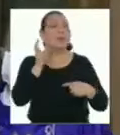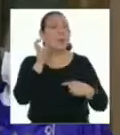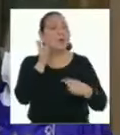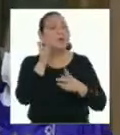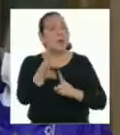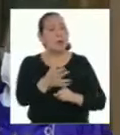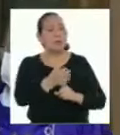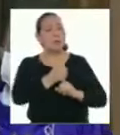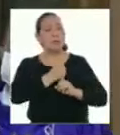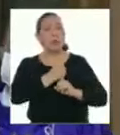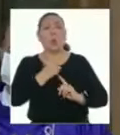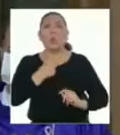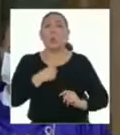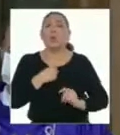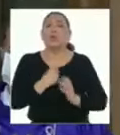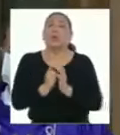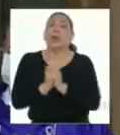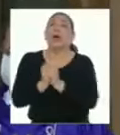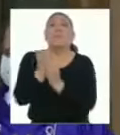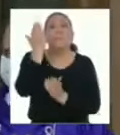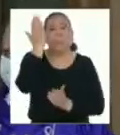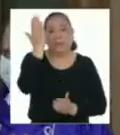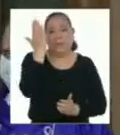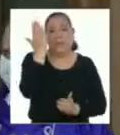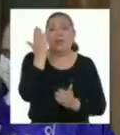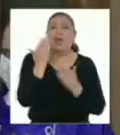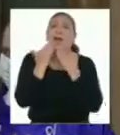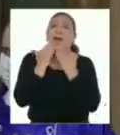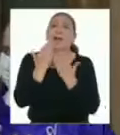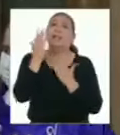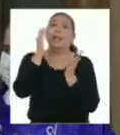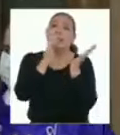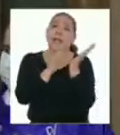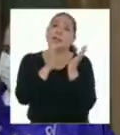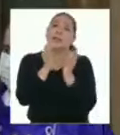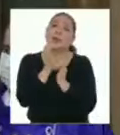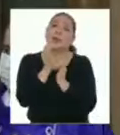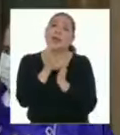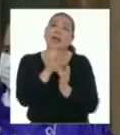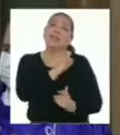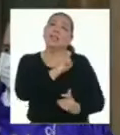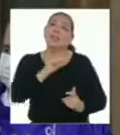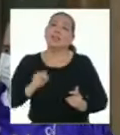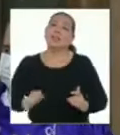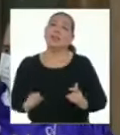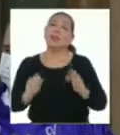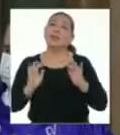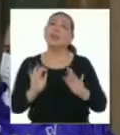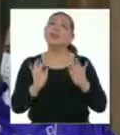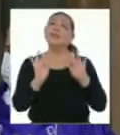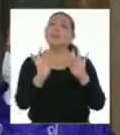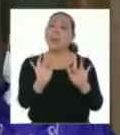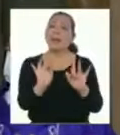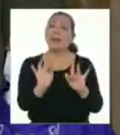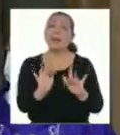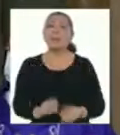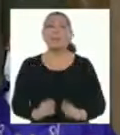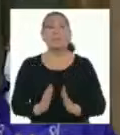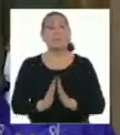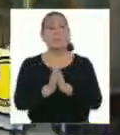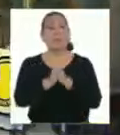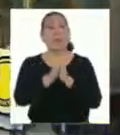escuche y acoja nuestras intenciones gracias a Jesús, el Señor de los milagros. Por